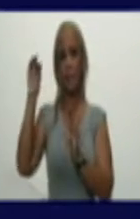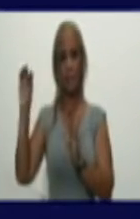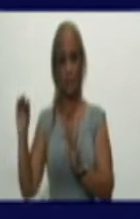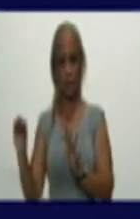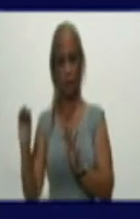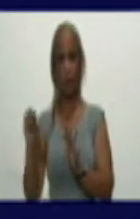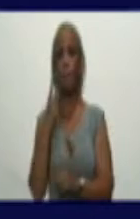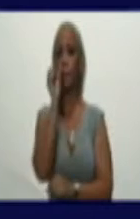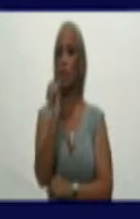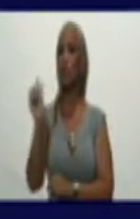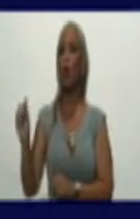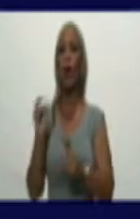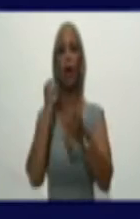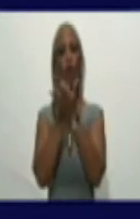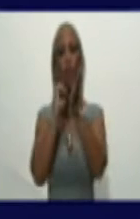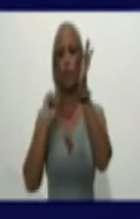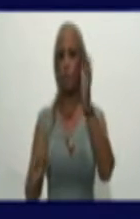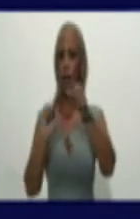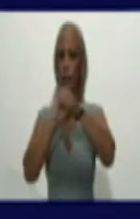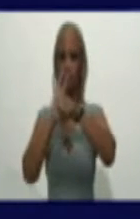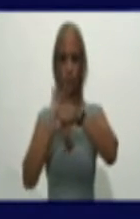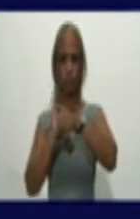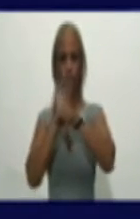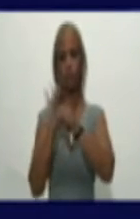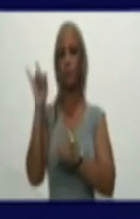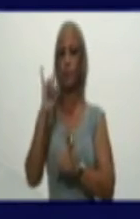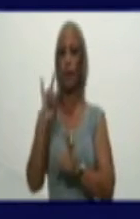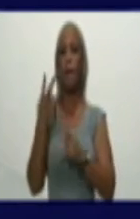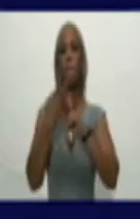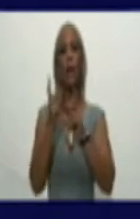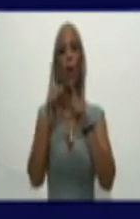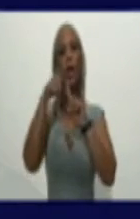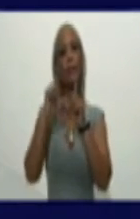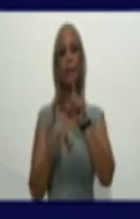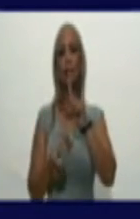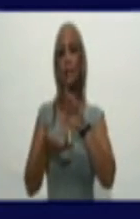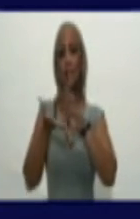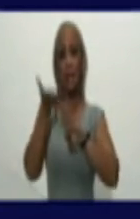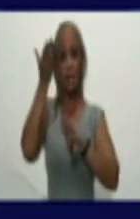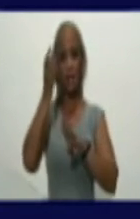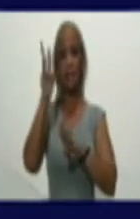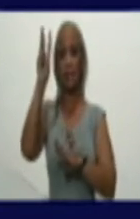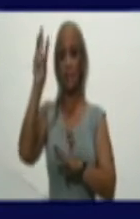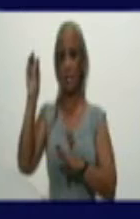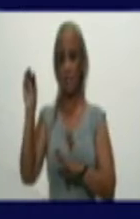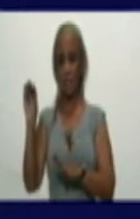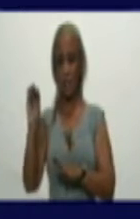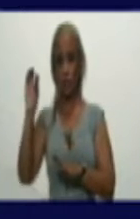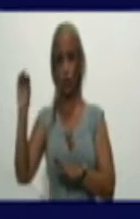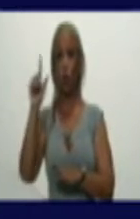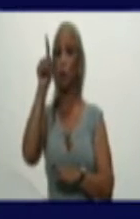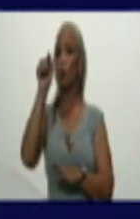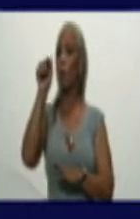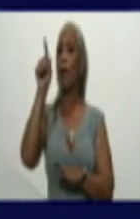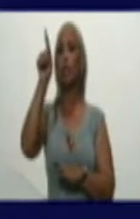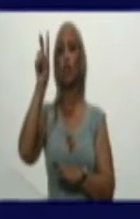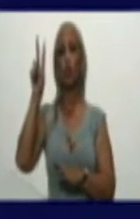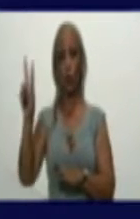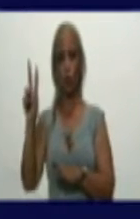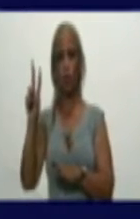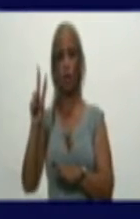2.557 personas confirmadas a la COVID, para una tasa de 312,7, o sea que la tasa está